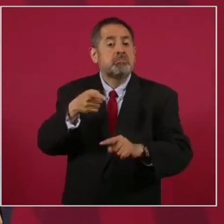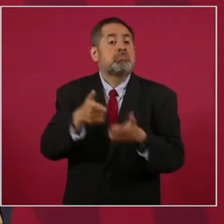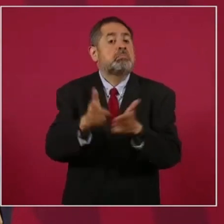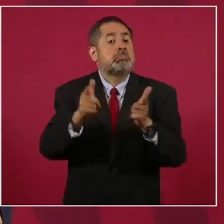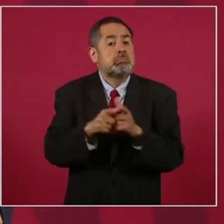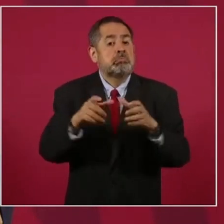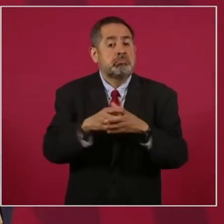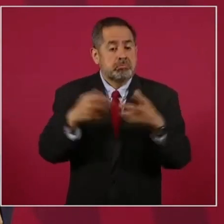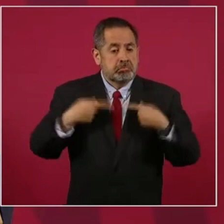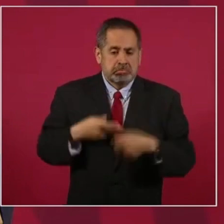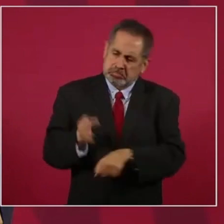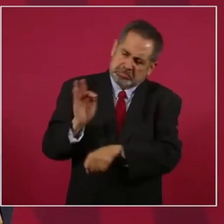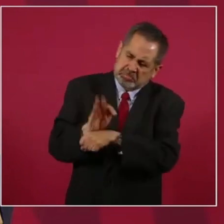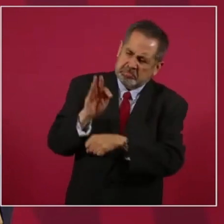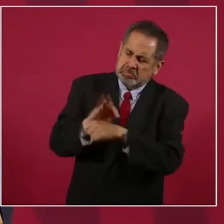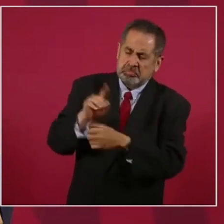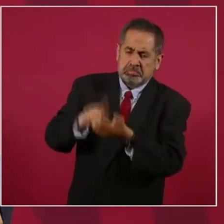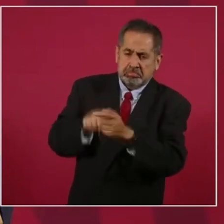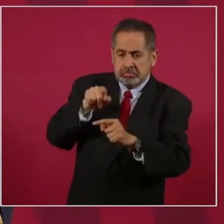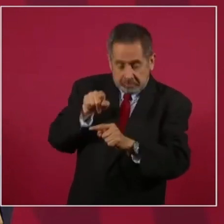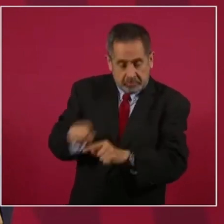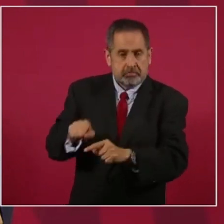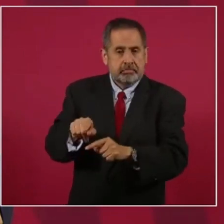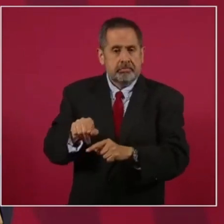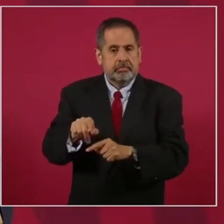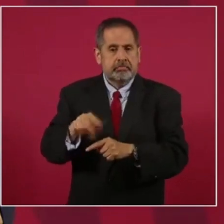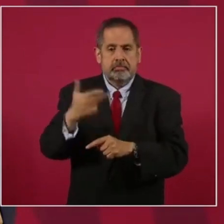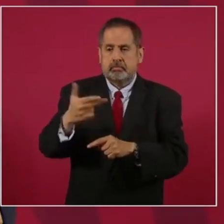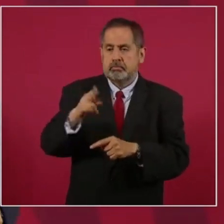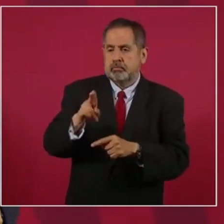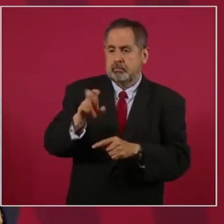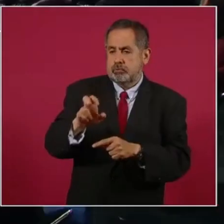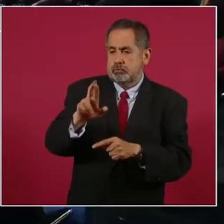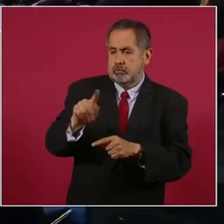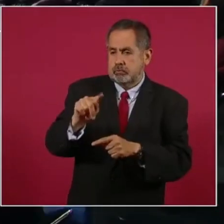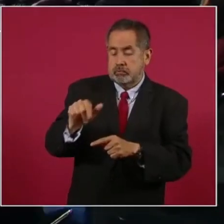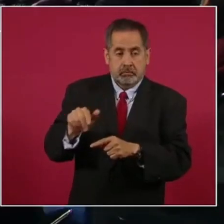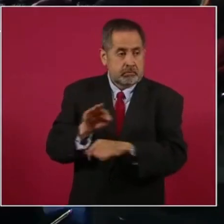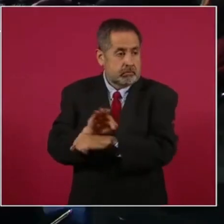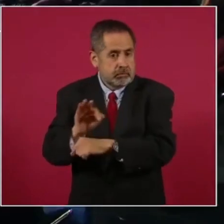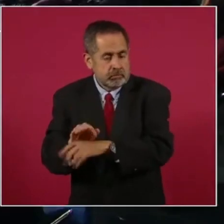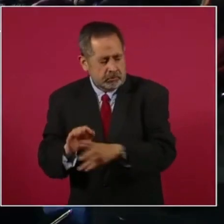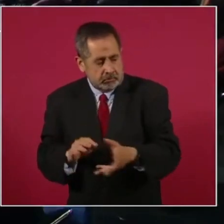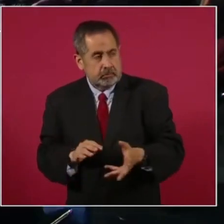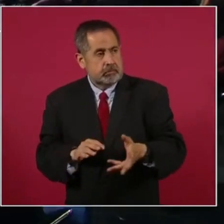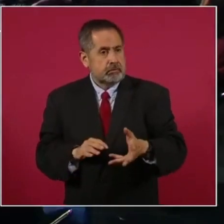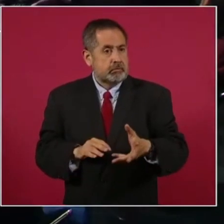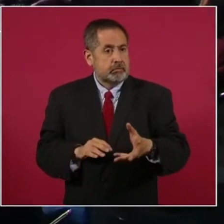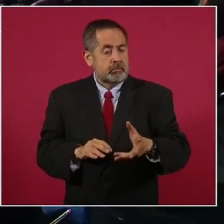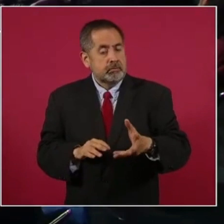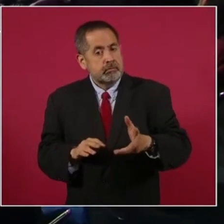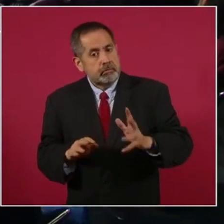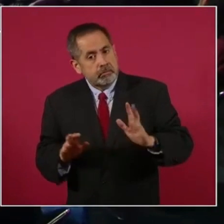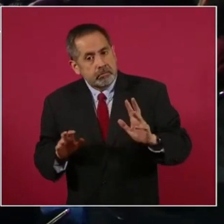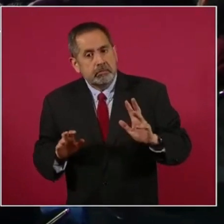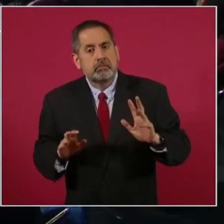que lo defiende y que incluso